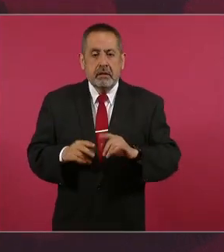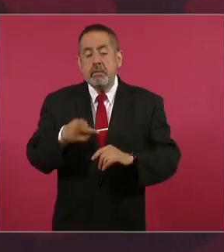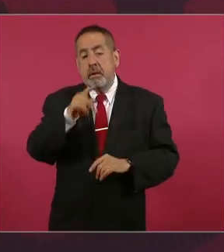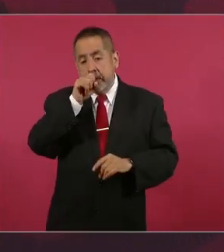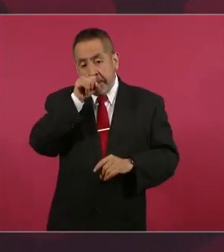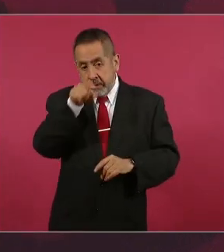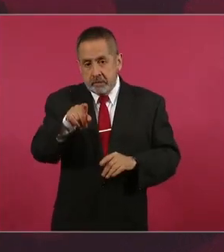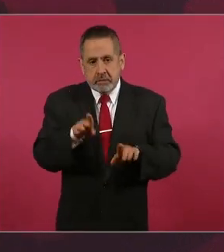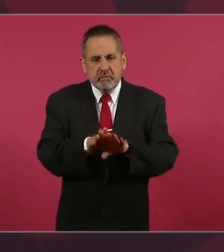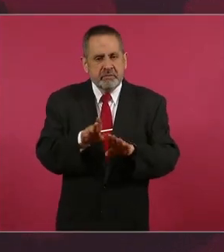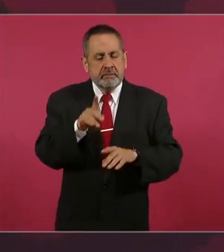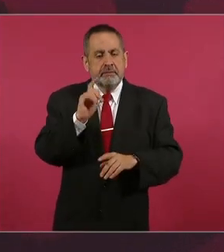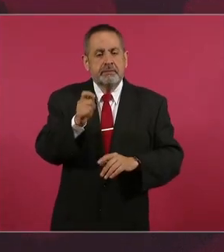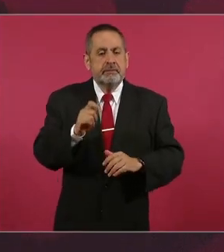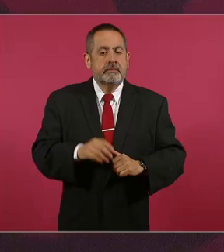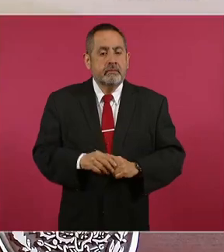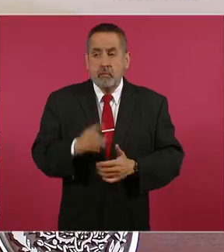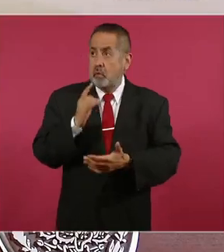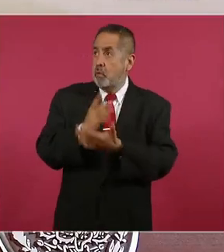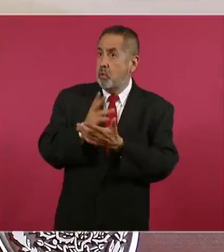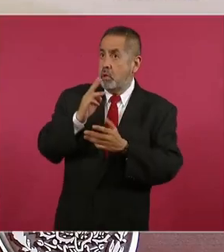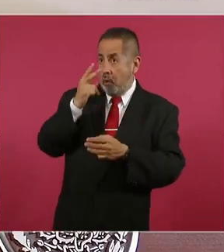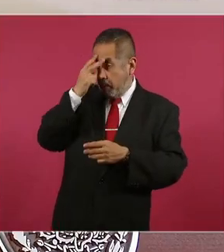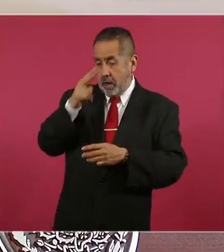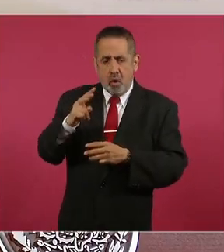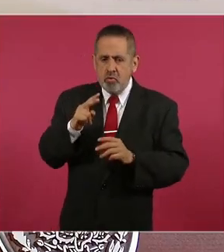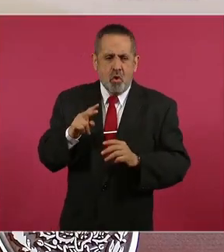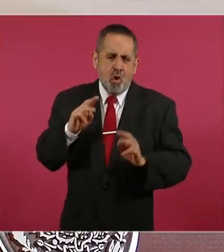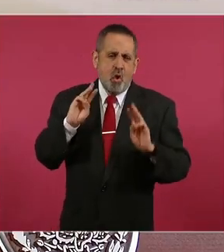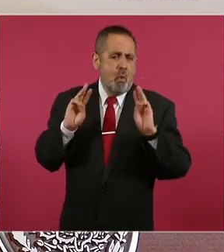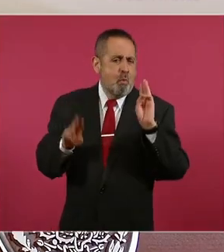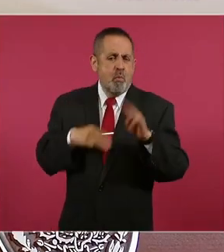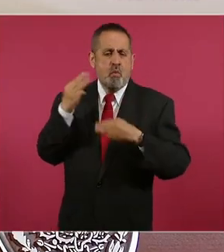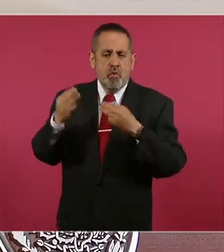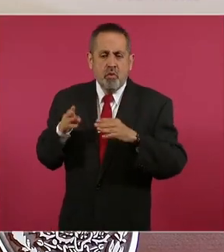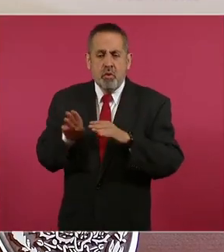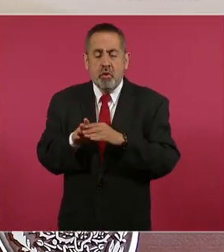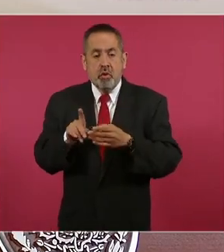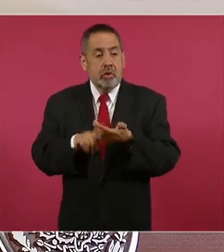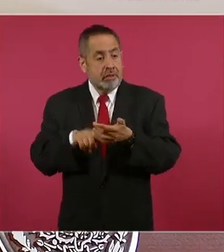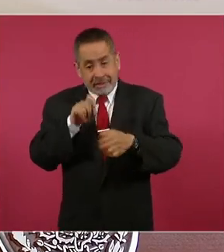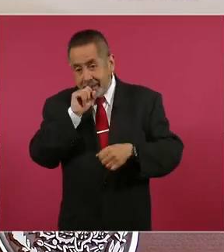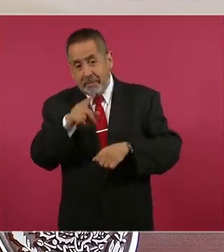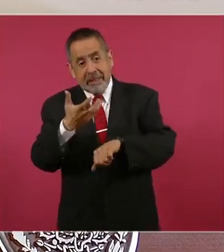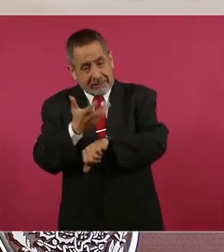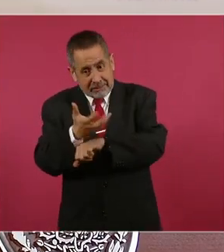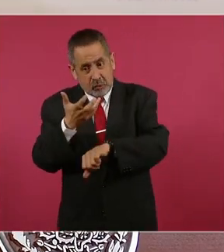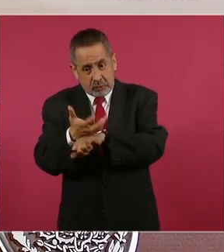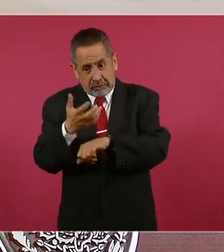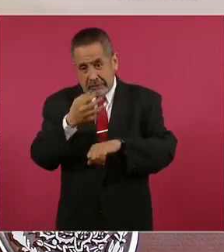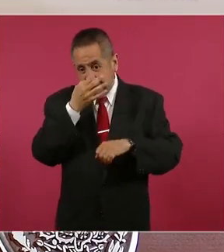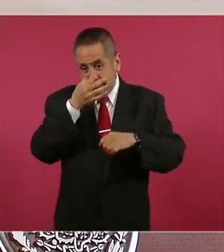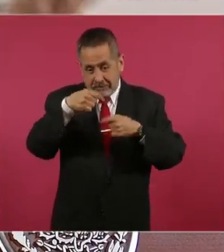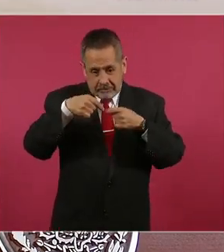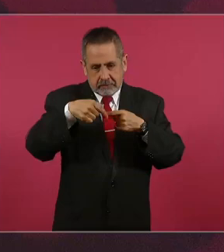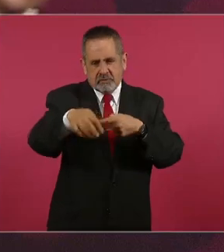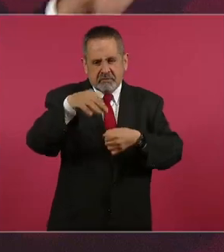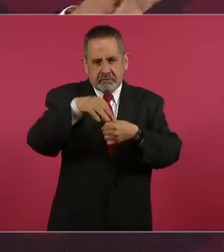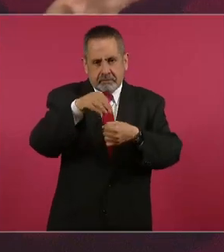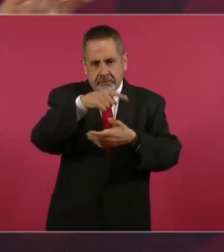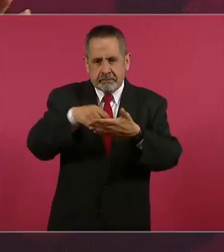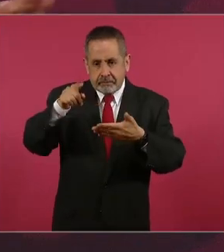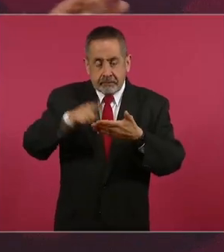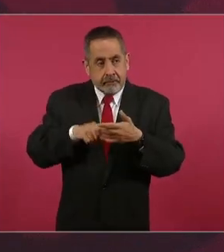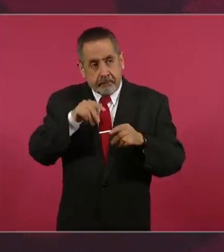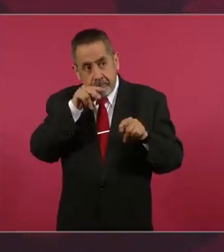también, no solo es México, hay elecciones en Estados Unidos, y lo estamos viendo,